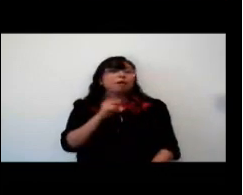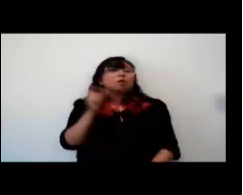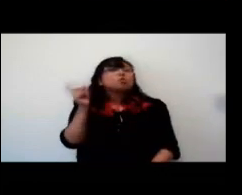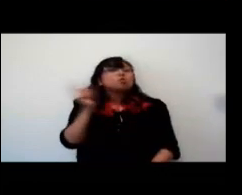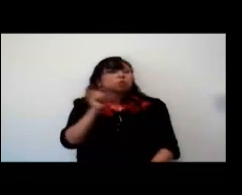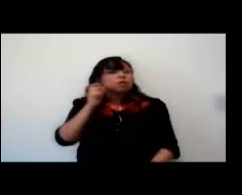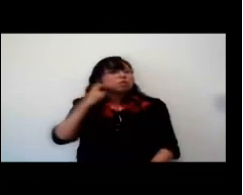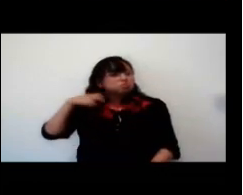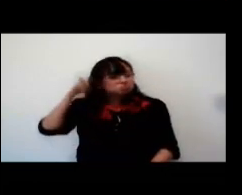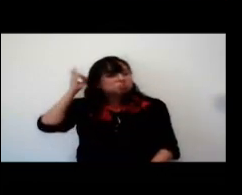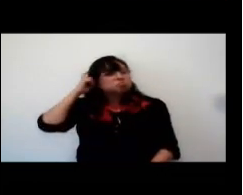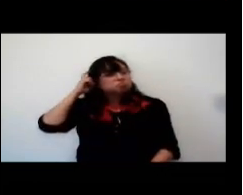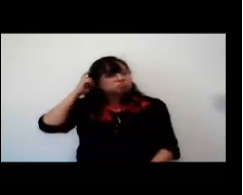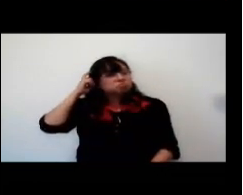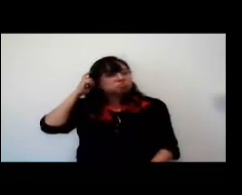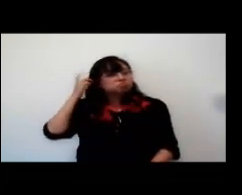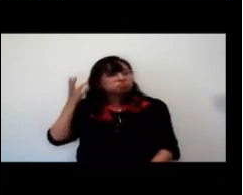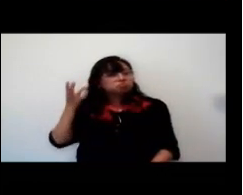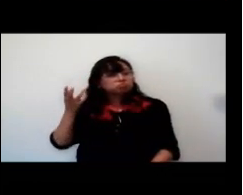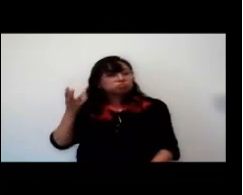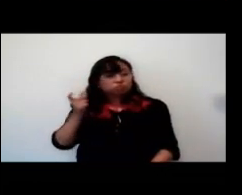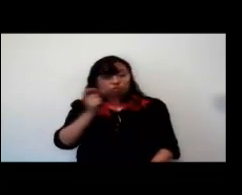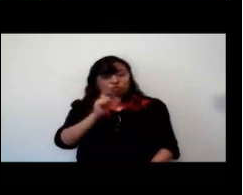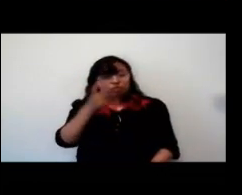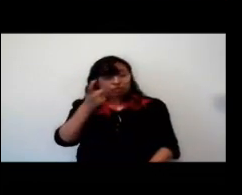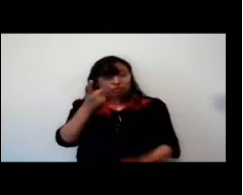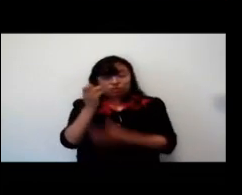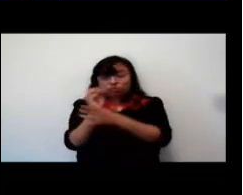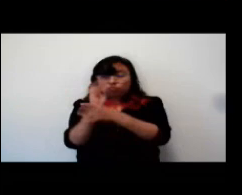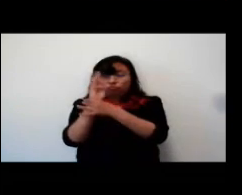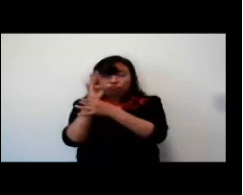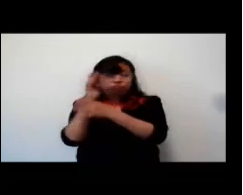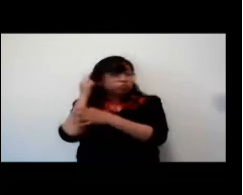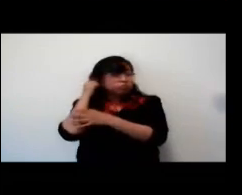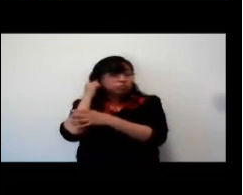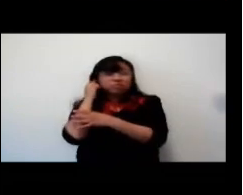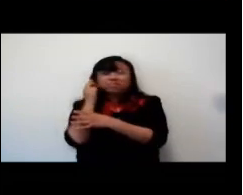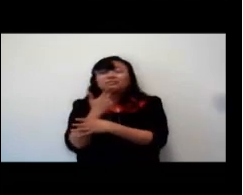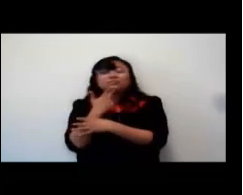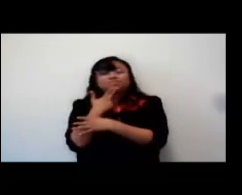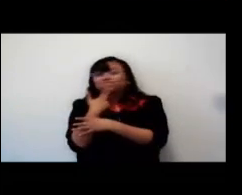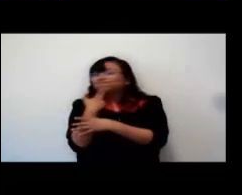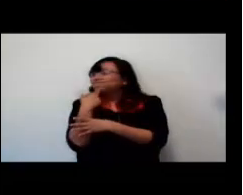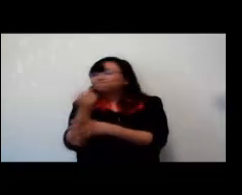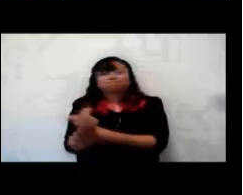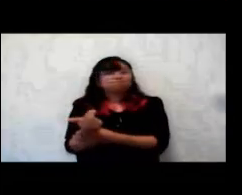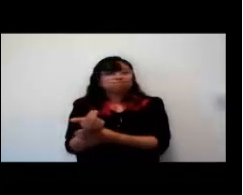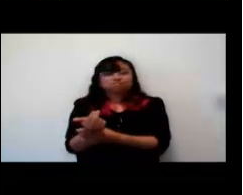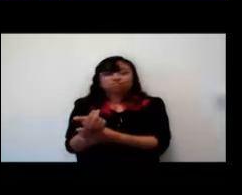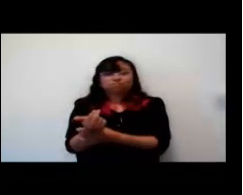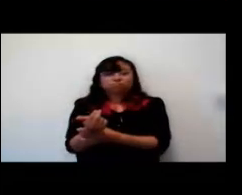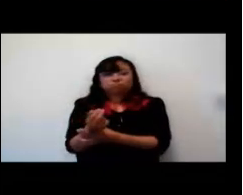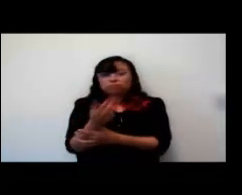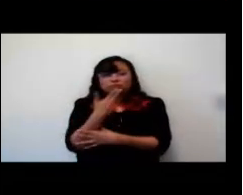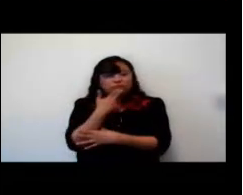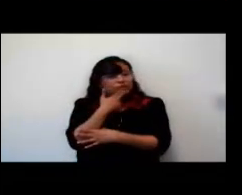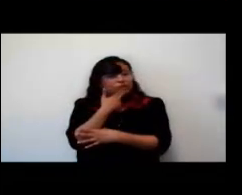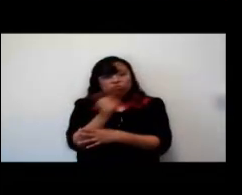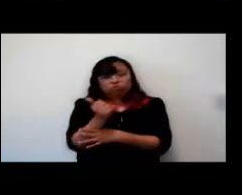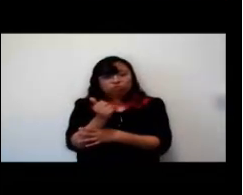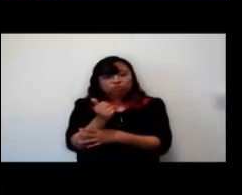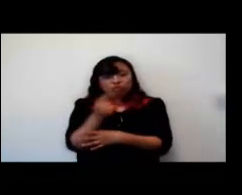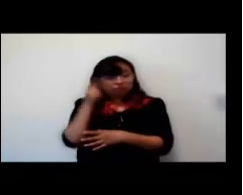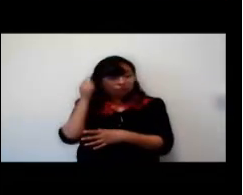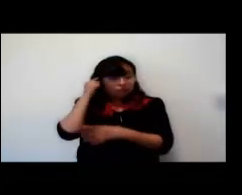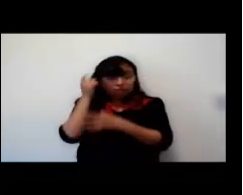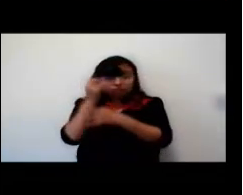coclear? Cuando estas pelitos, estos cilios ya no funcionan, ¿ok? Cuando ya no son suficientes estos cilios y ya no es